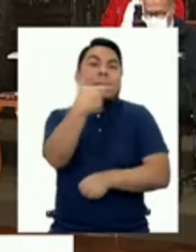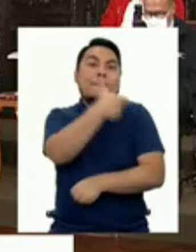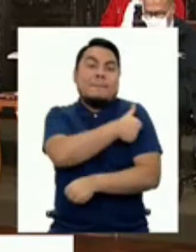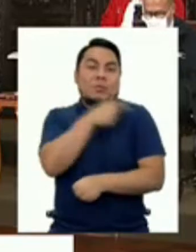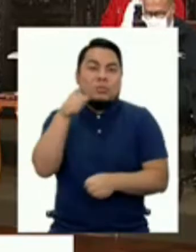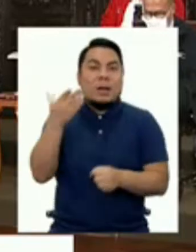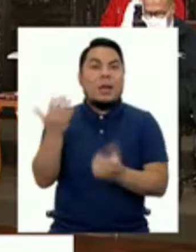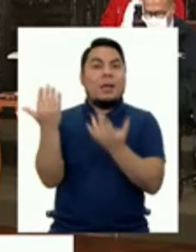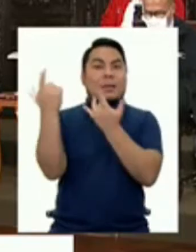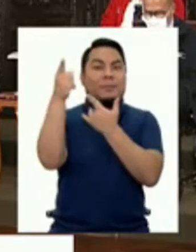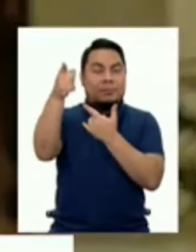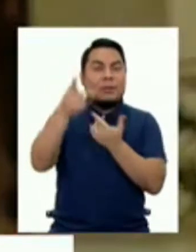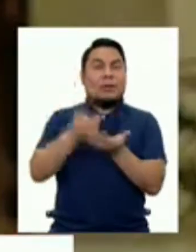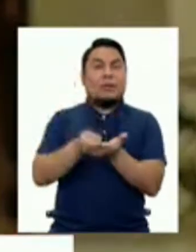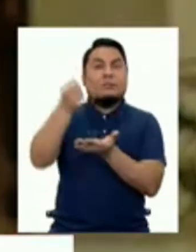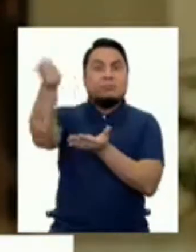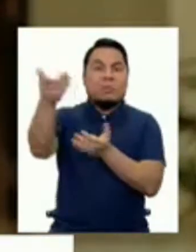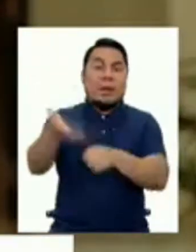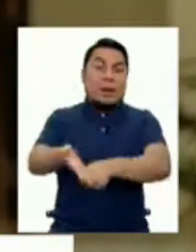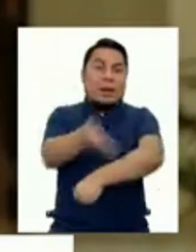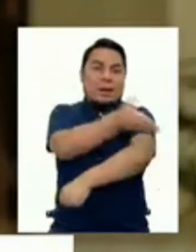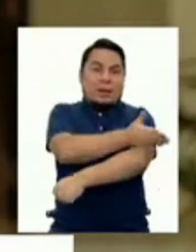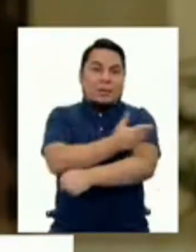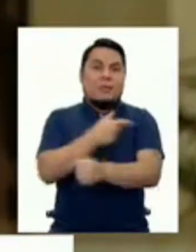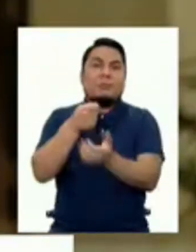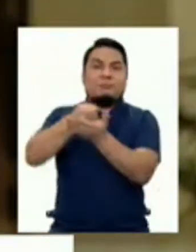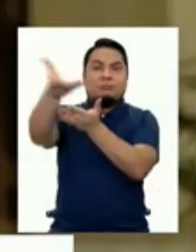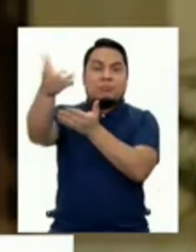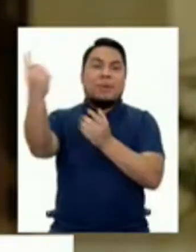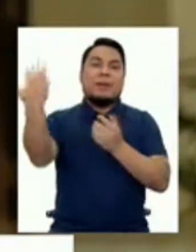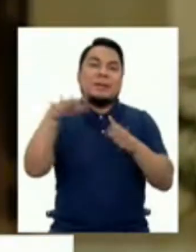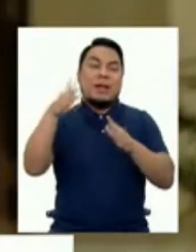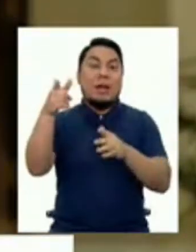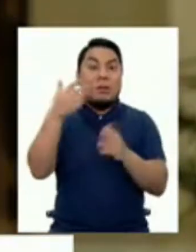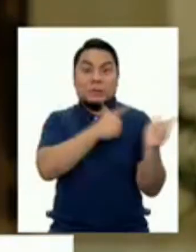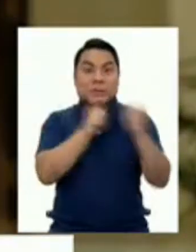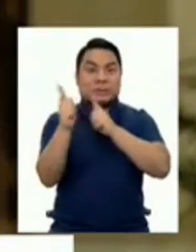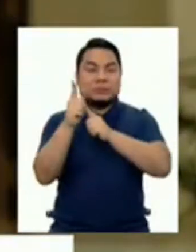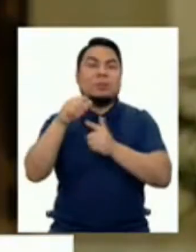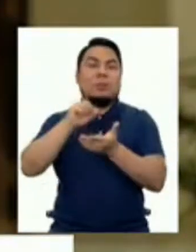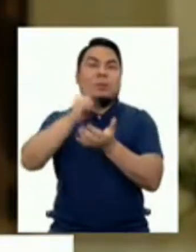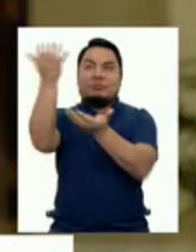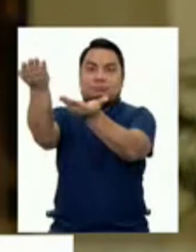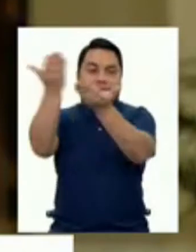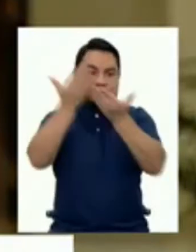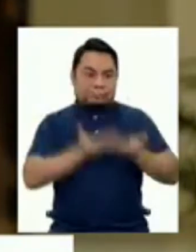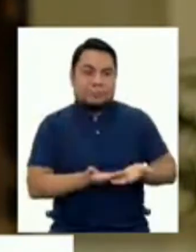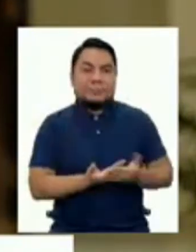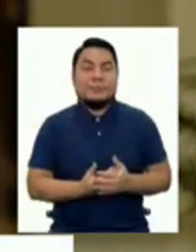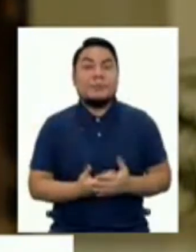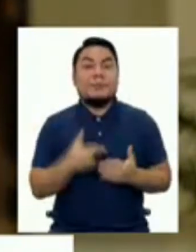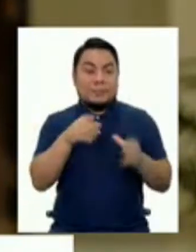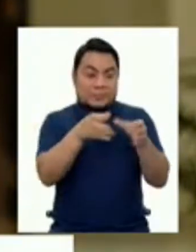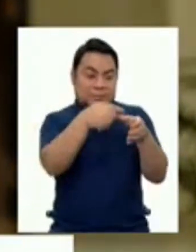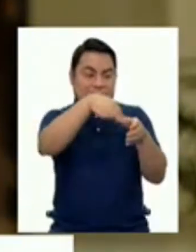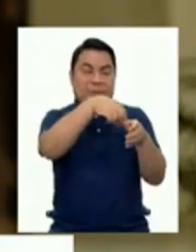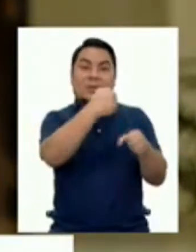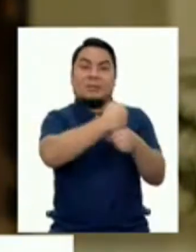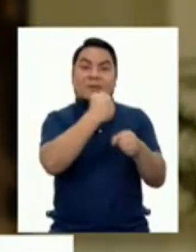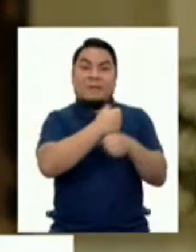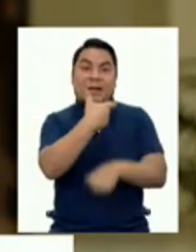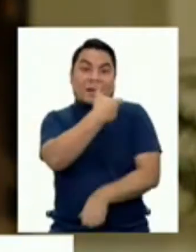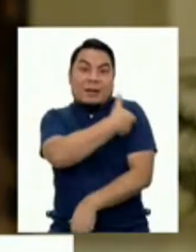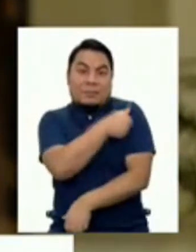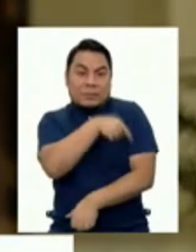como su distribución en el futuro. También se ha creado, como le digo, este comando vacuna,